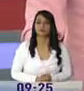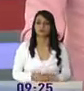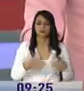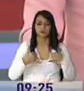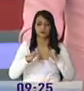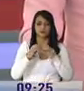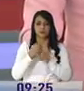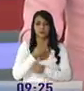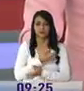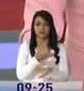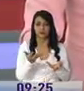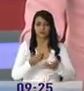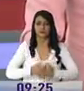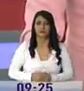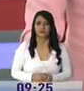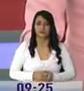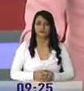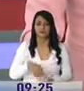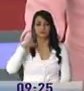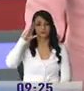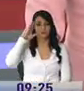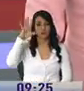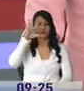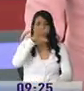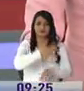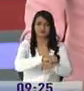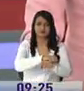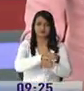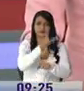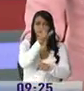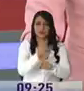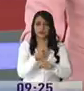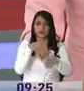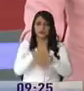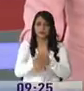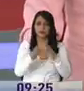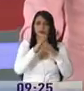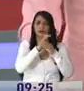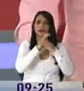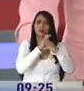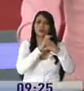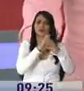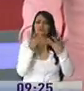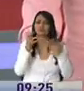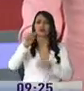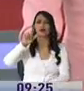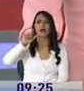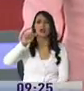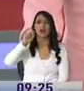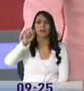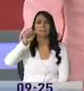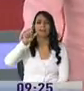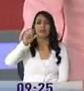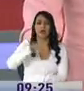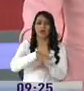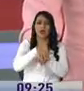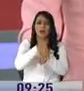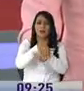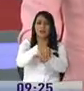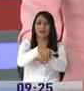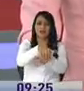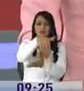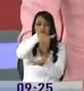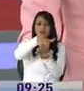más información les contamos que la policía capturó a un hombre al interior de un bus en el sector de la Alameda esto en el centro de Quito el